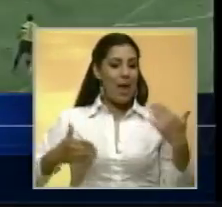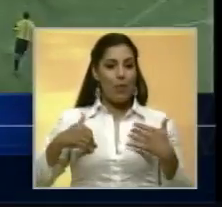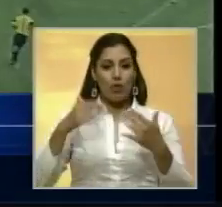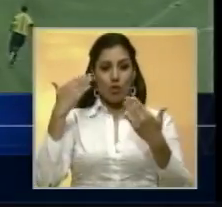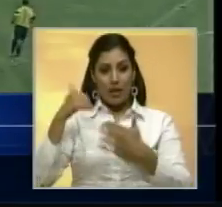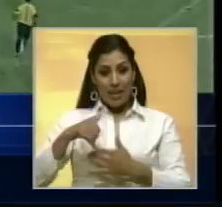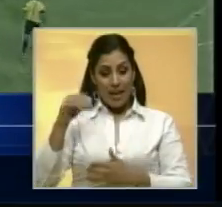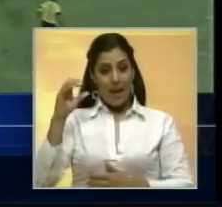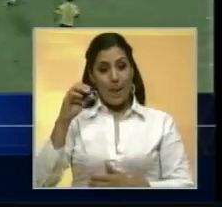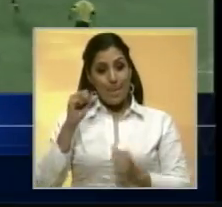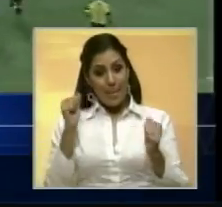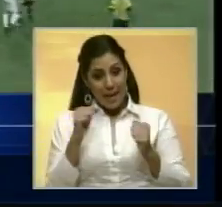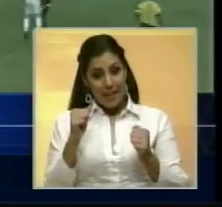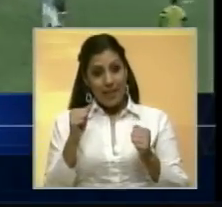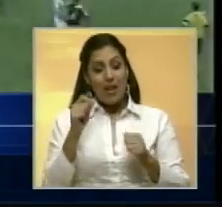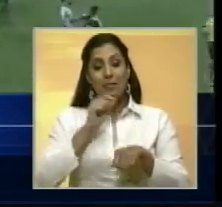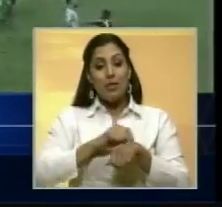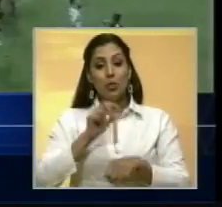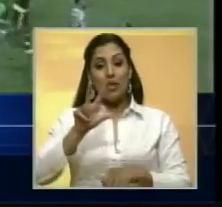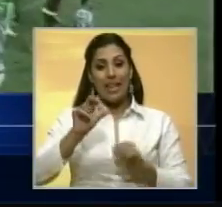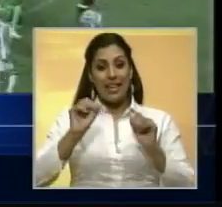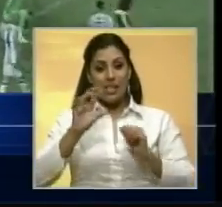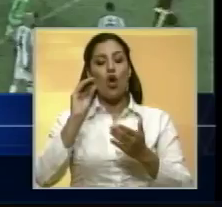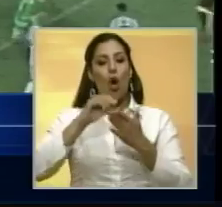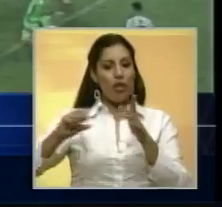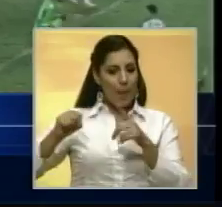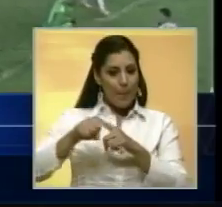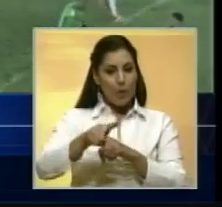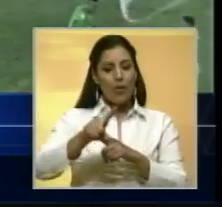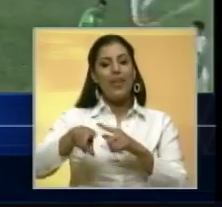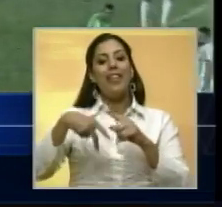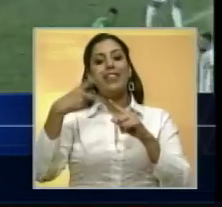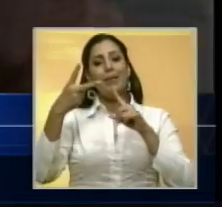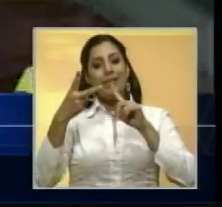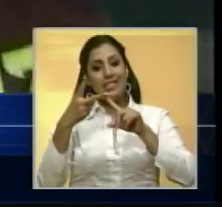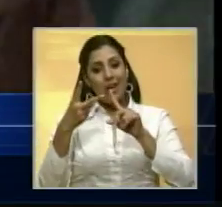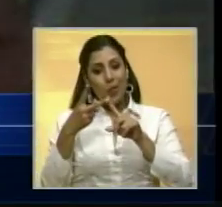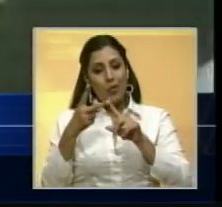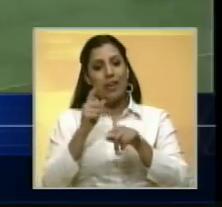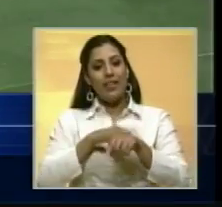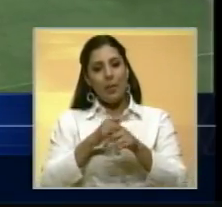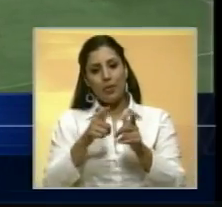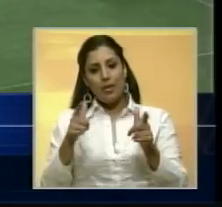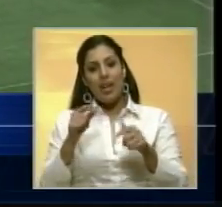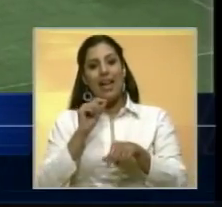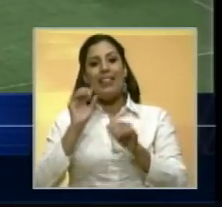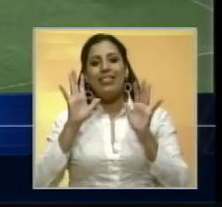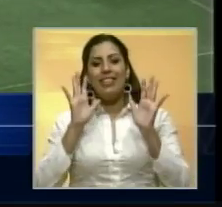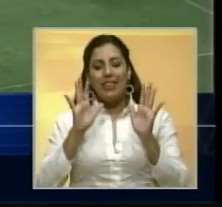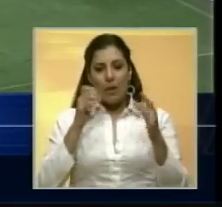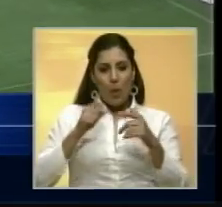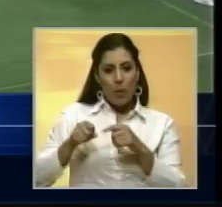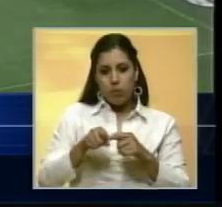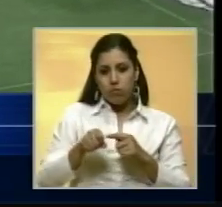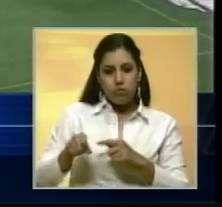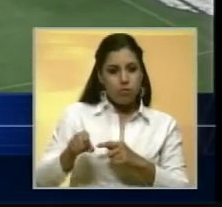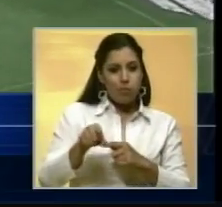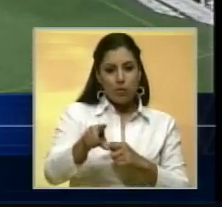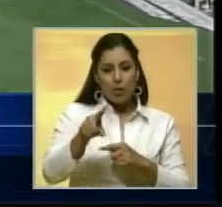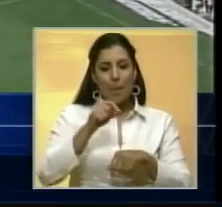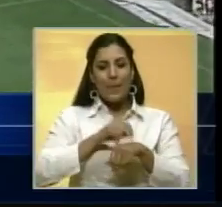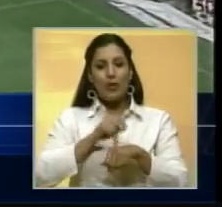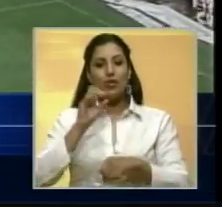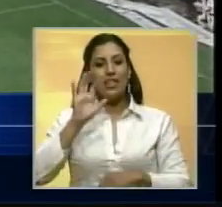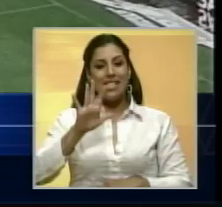Estadio Metropolitano de Mérida al minuto 35. Y ya en la segunda mitad, Venezuela amplió el marcador en los pies de Joseph Martínez al